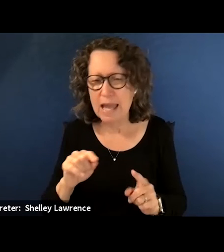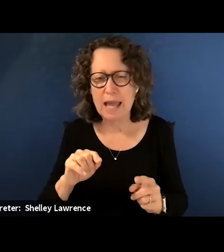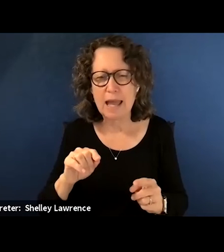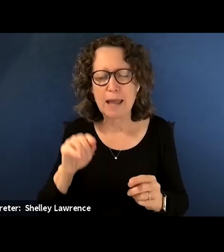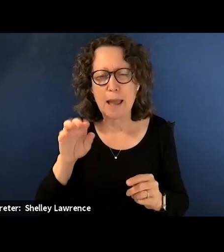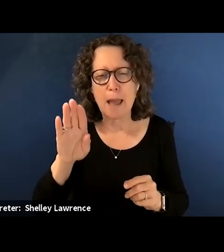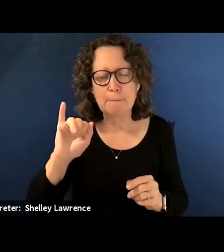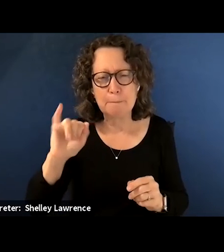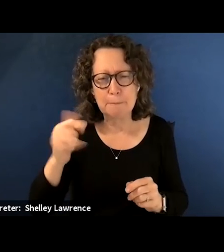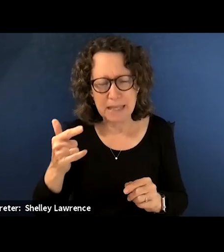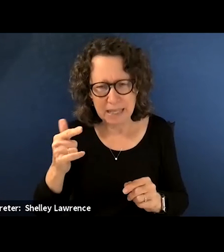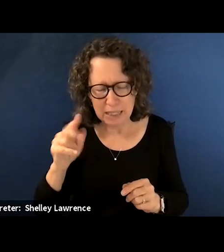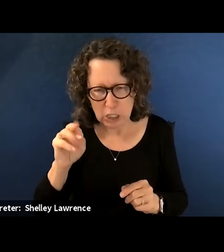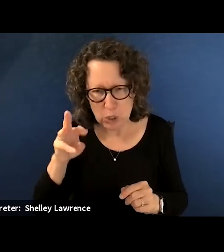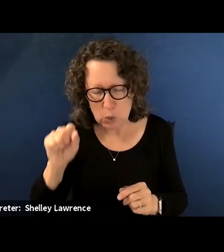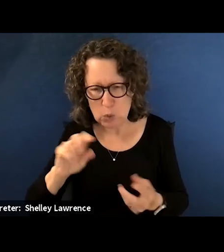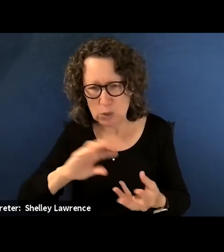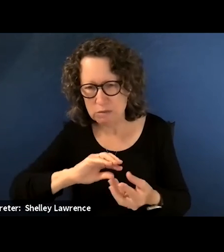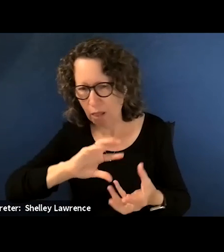la pandemia.